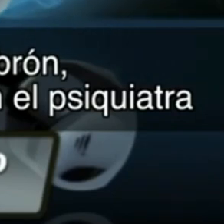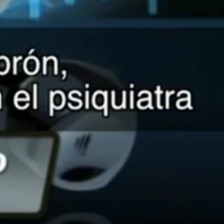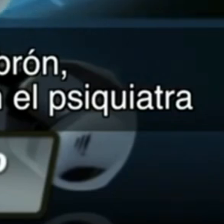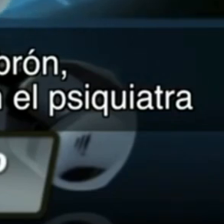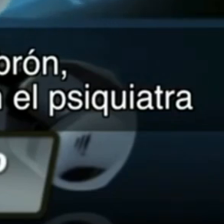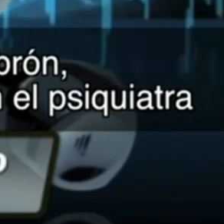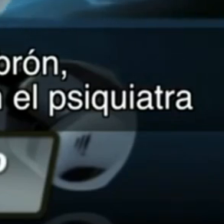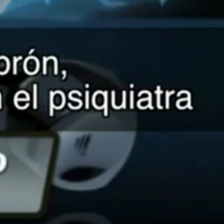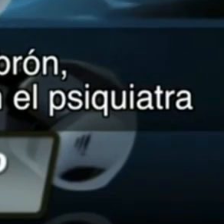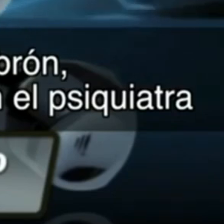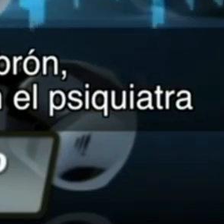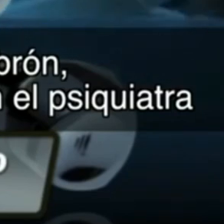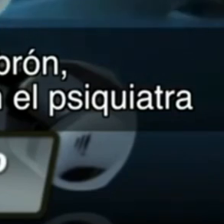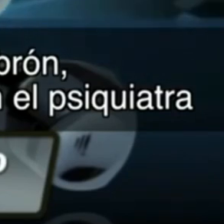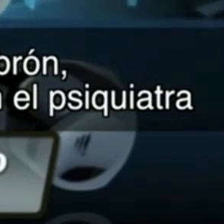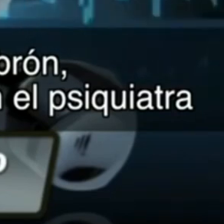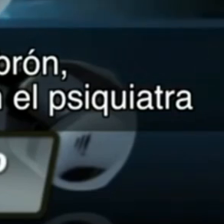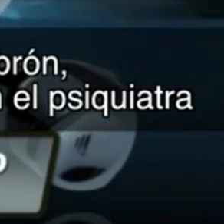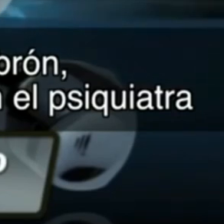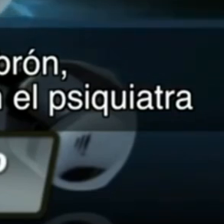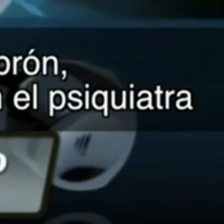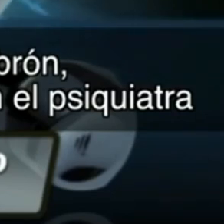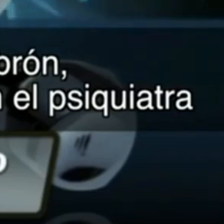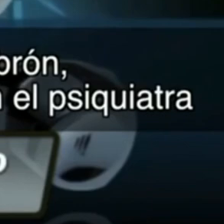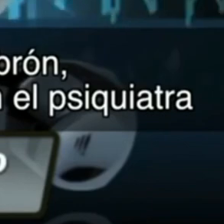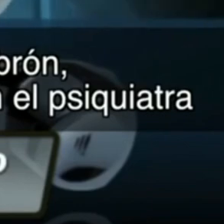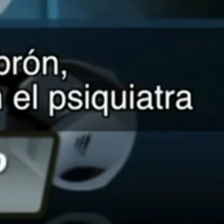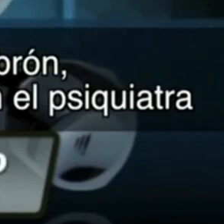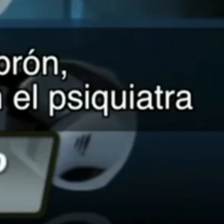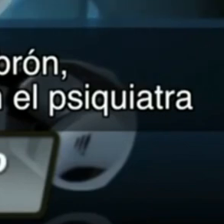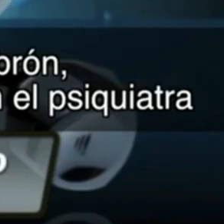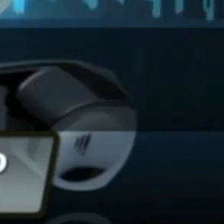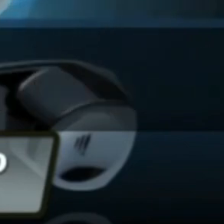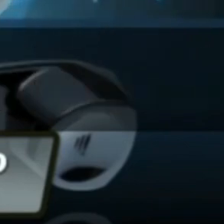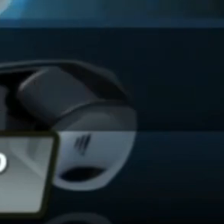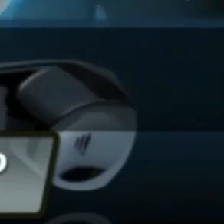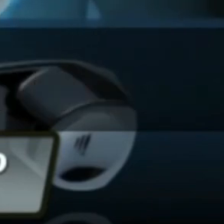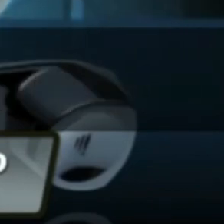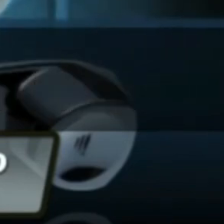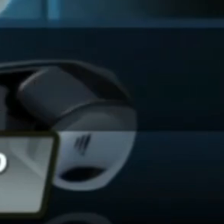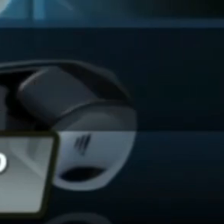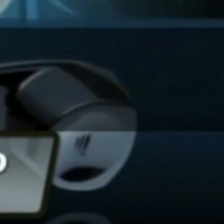cabrón. No, o acabamos muy divertidos o acabamos en el psiquiatra de aquí, cabrón.